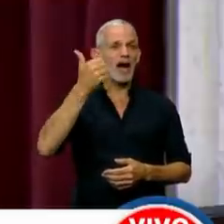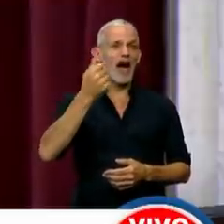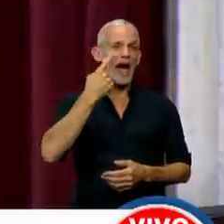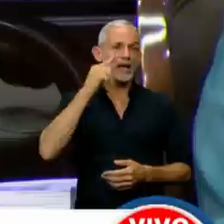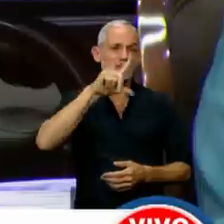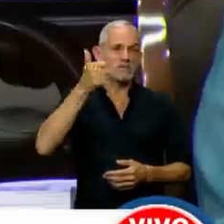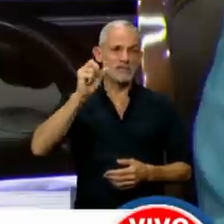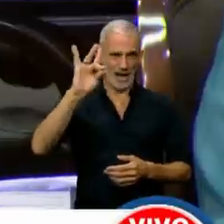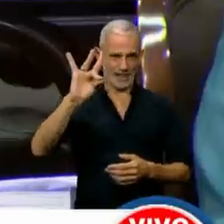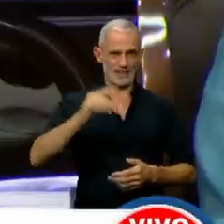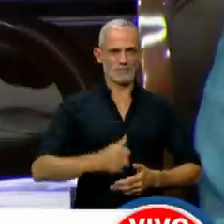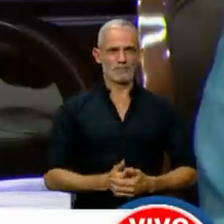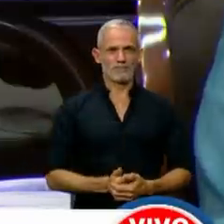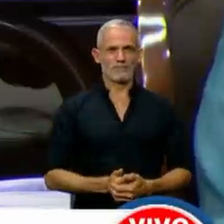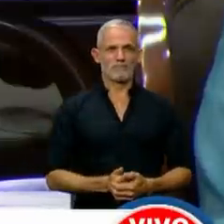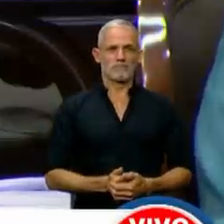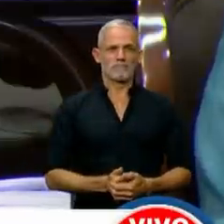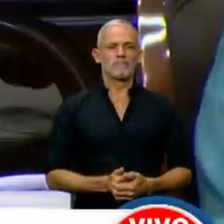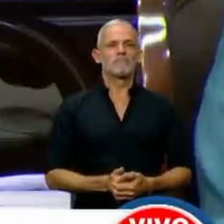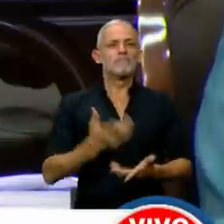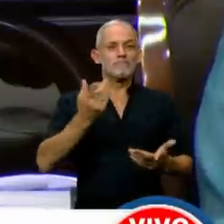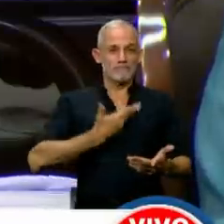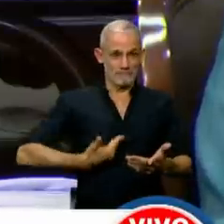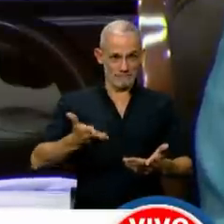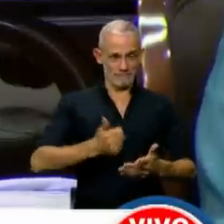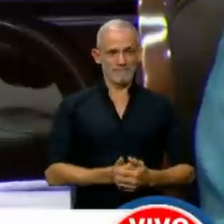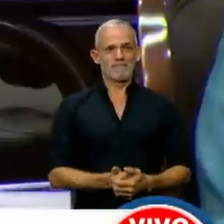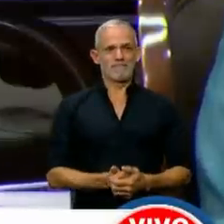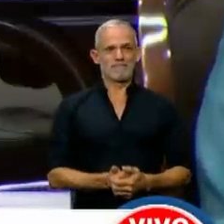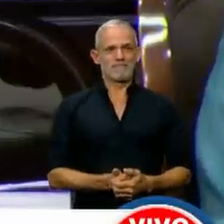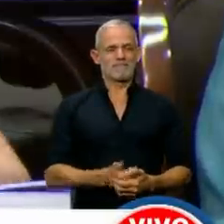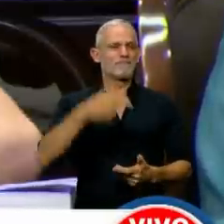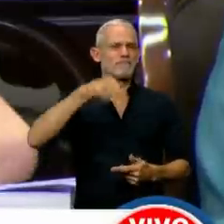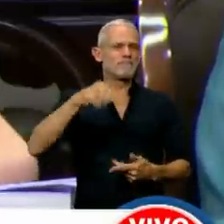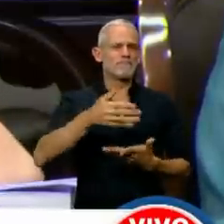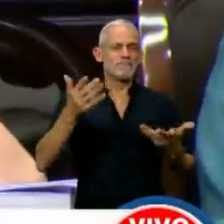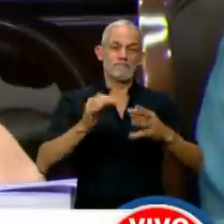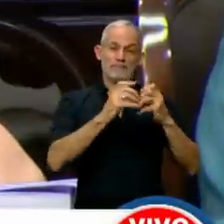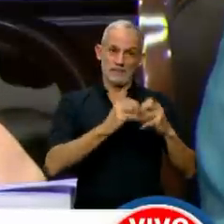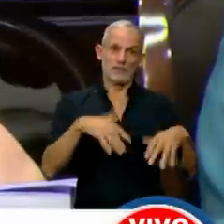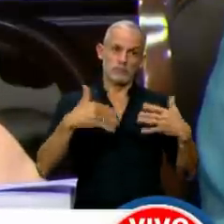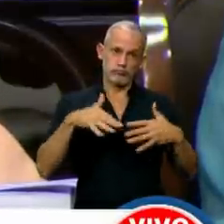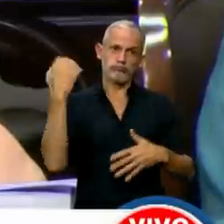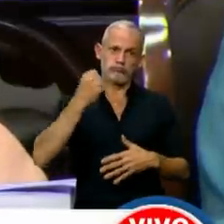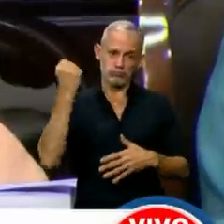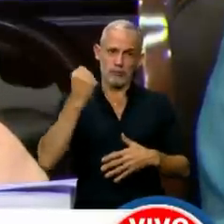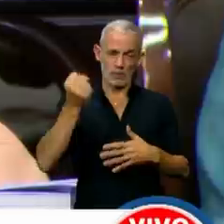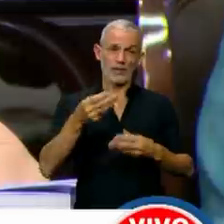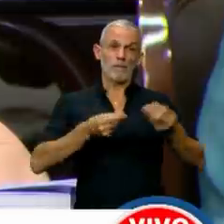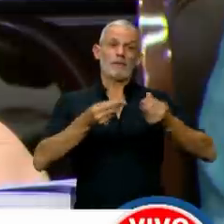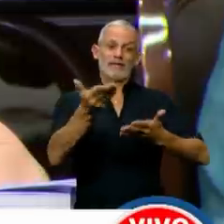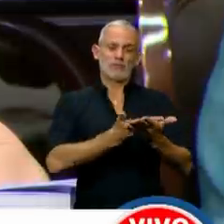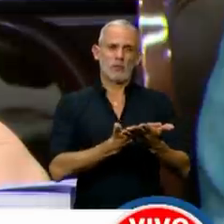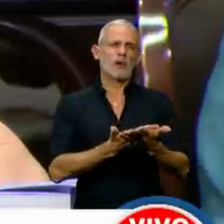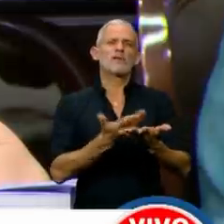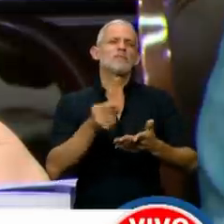palabra señor presidente bueno hoy estamos ante una sesión muy importante el presupuesto se